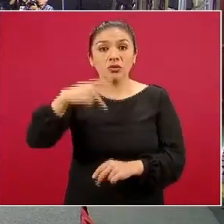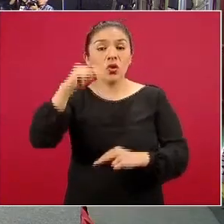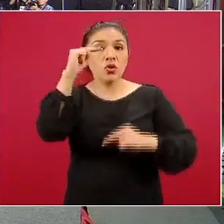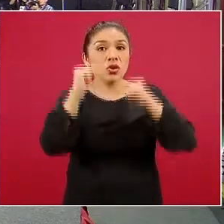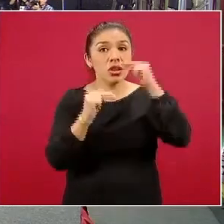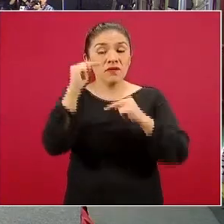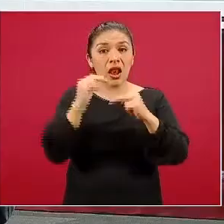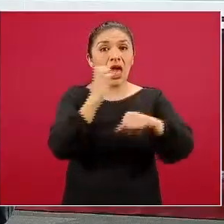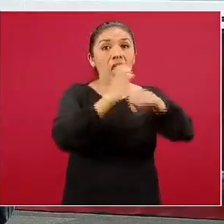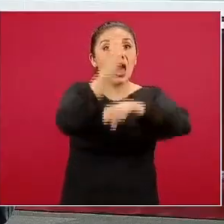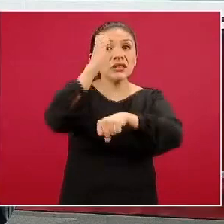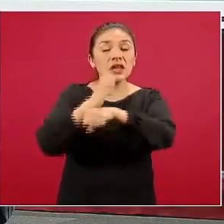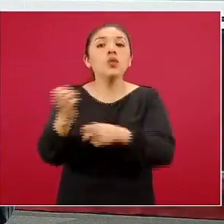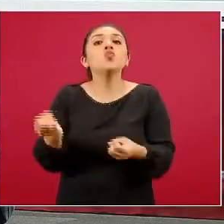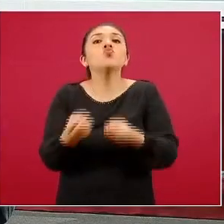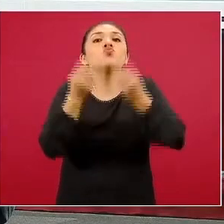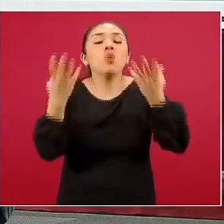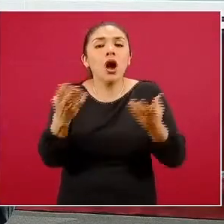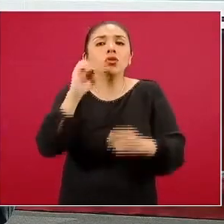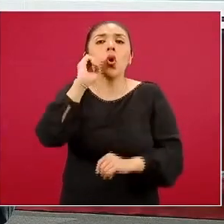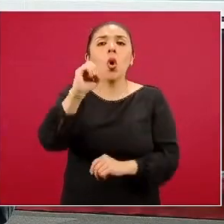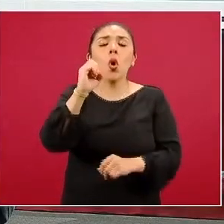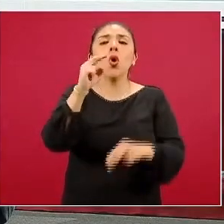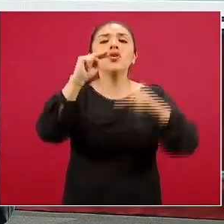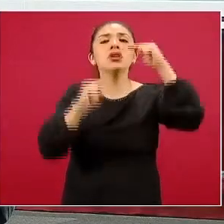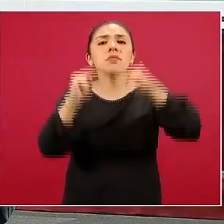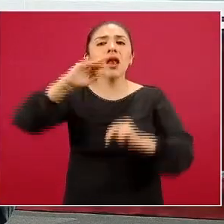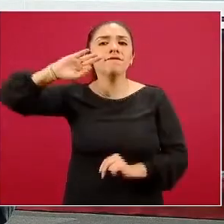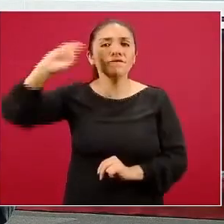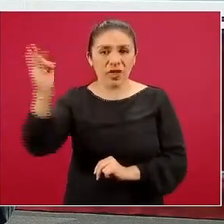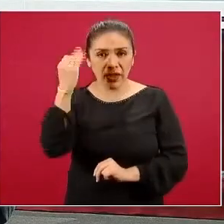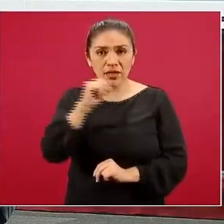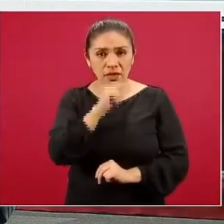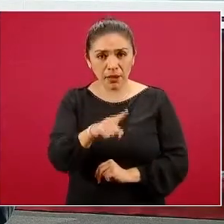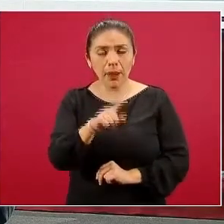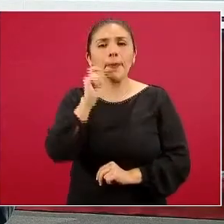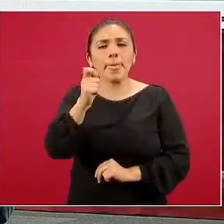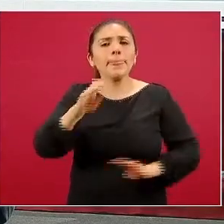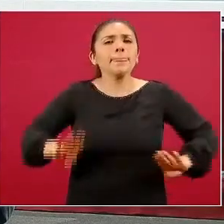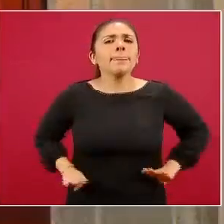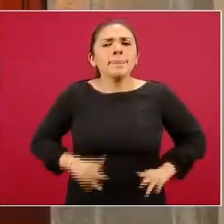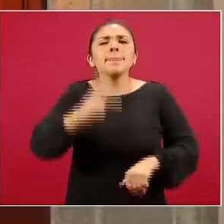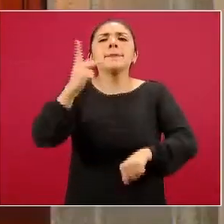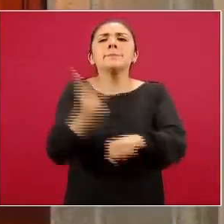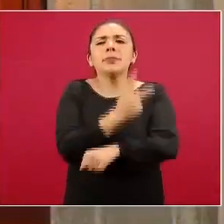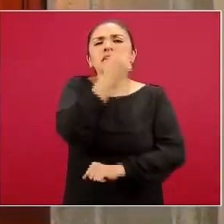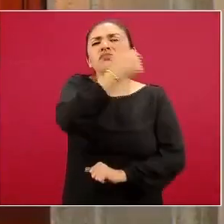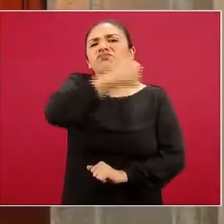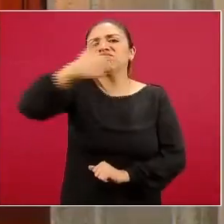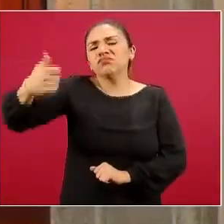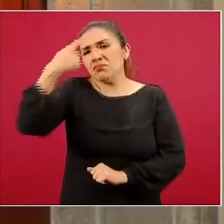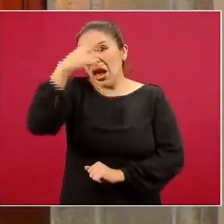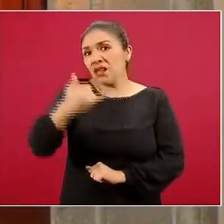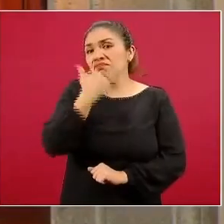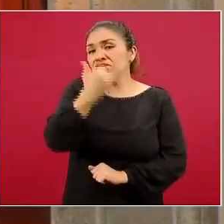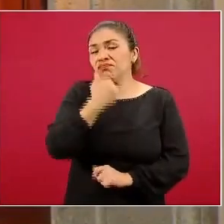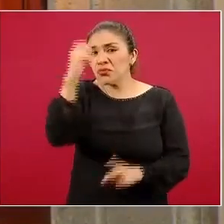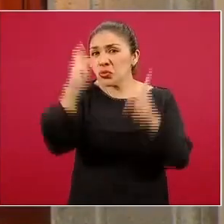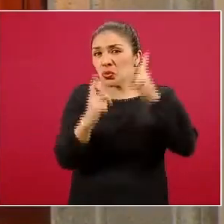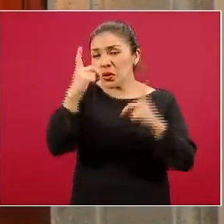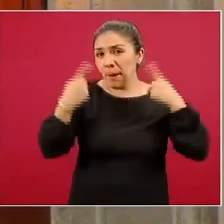nivel estatal, lógicamente, como también del nivel federal, qué es lo que está ocurriendo en materia de casos